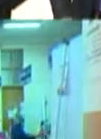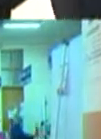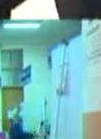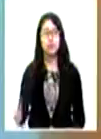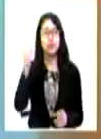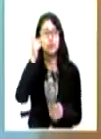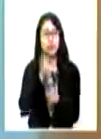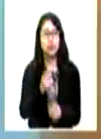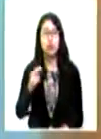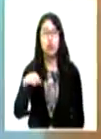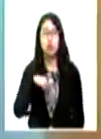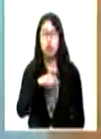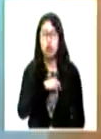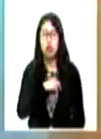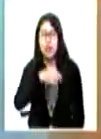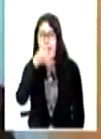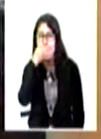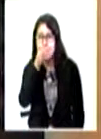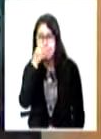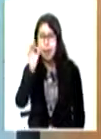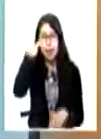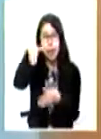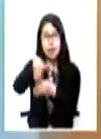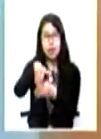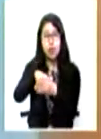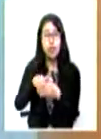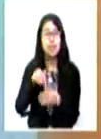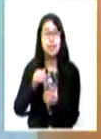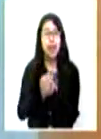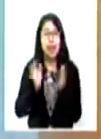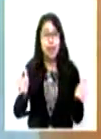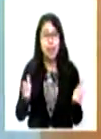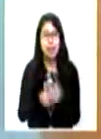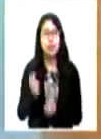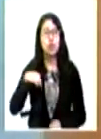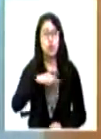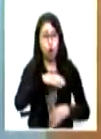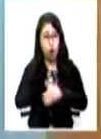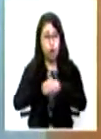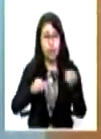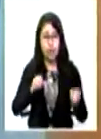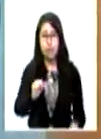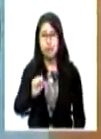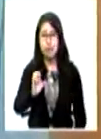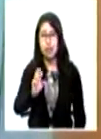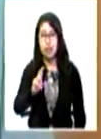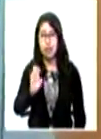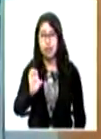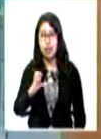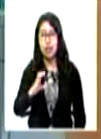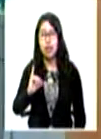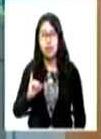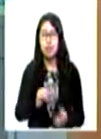Es así, estamos a pocos meses de poder realizar las elecciones nacionales y nos encontramos en las oficinas de Ceresi, donde se está realizando el